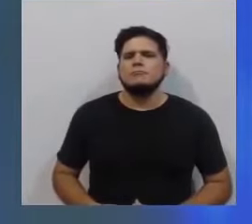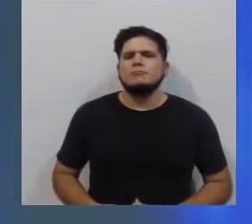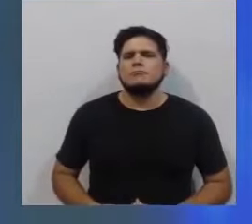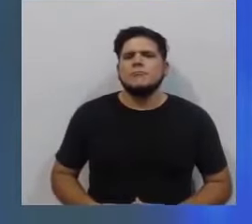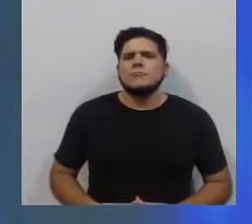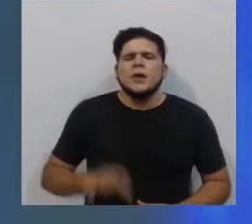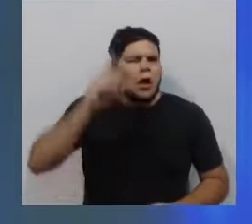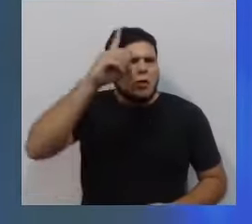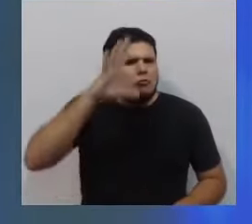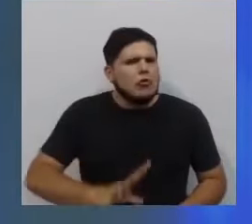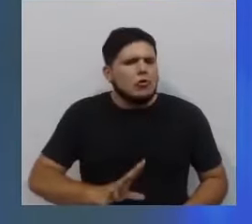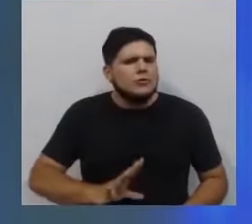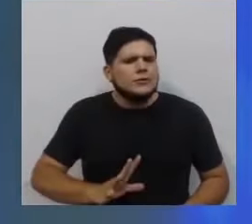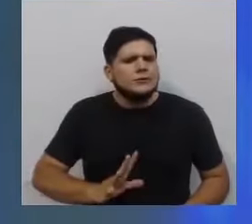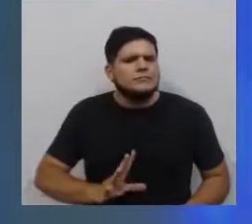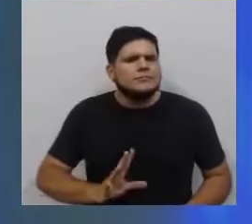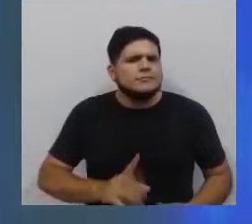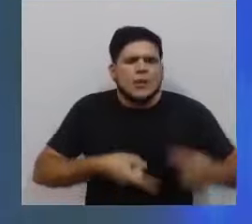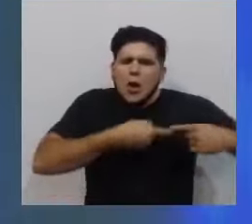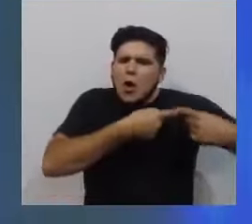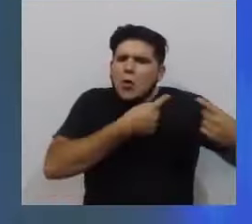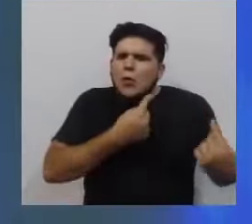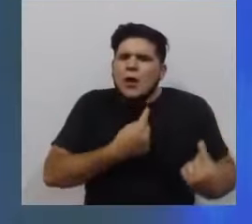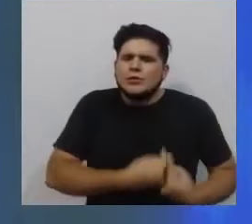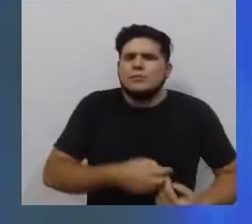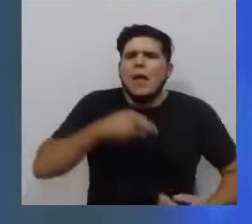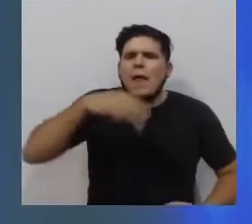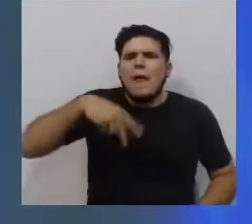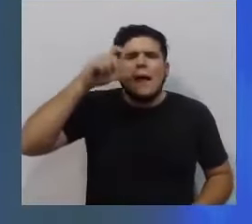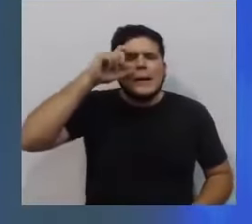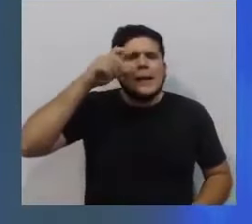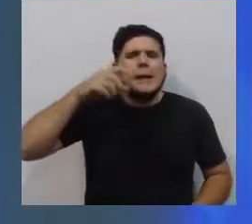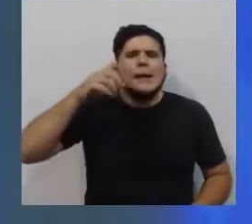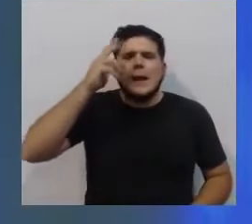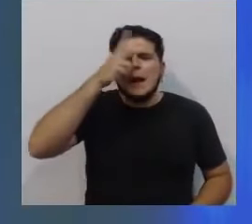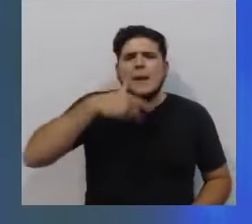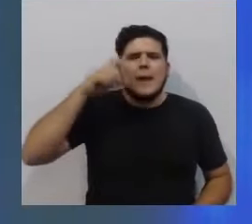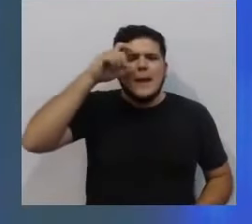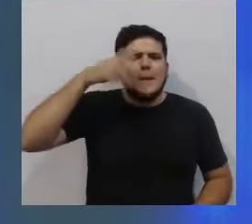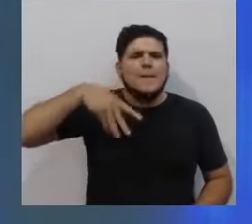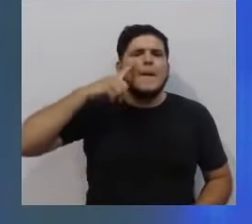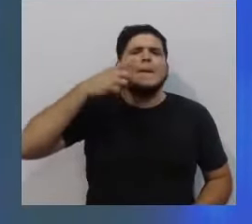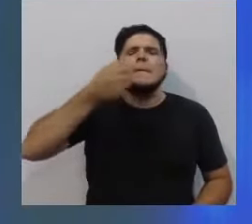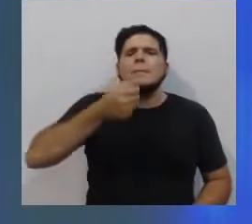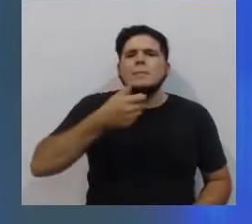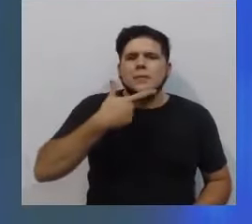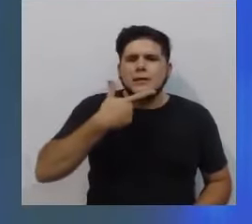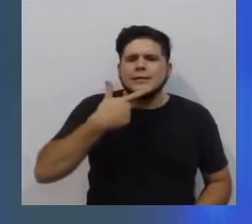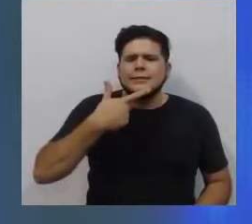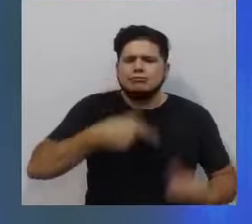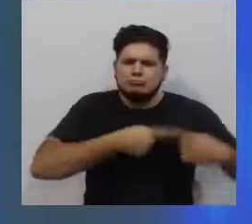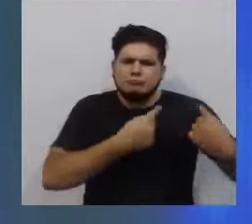mueve tu corazón y te posiciona en lugares en donde parece que es difícil si le crees a dios